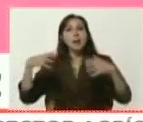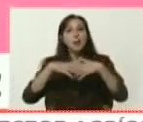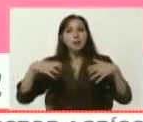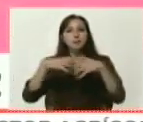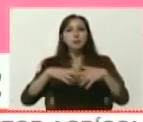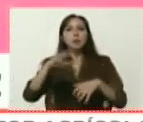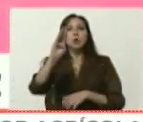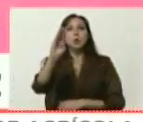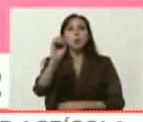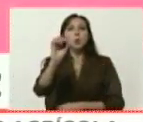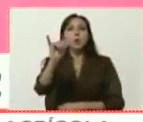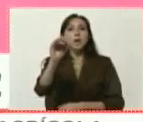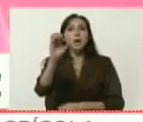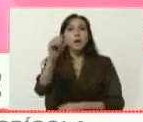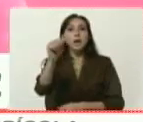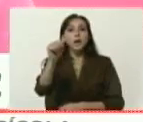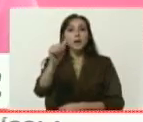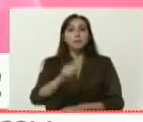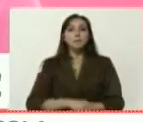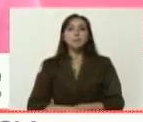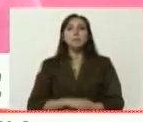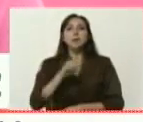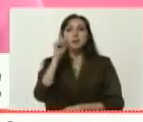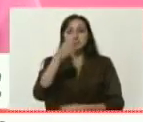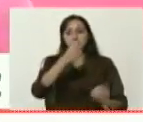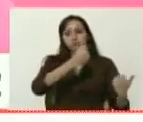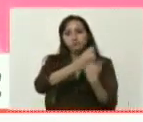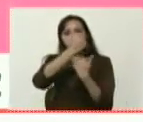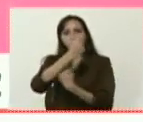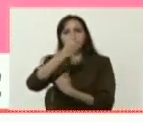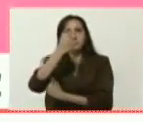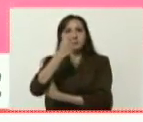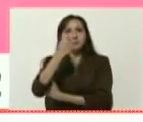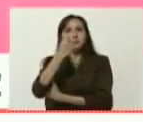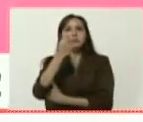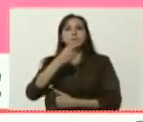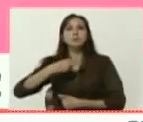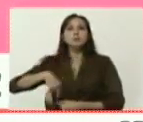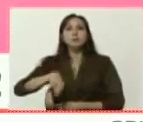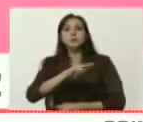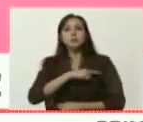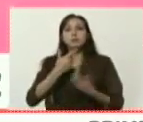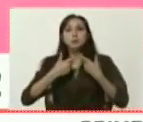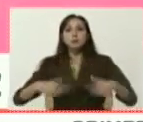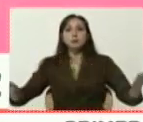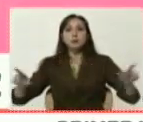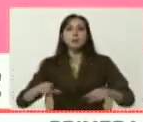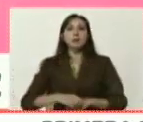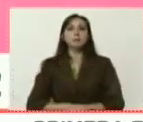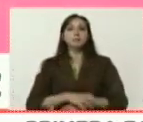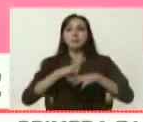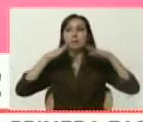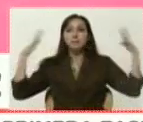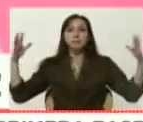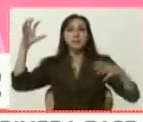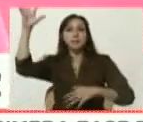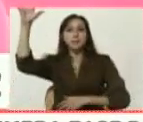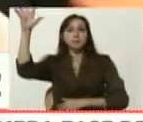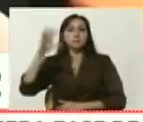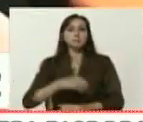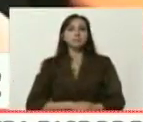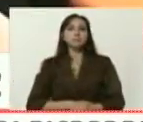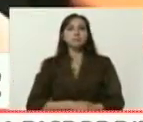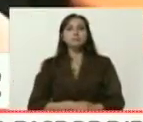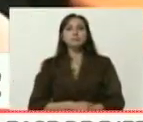también fundando los pilares de la patria grande, de la libertad de la patria grande. De eso estamos hechos, querido